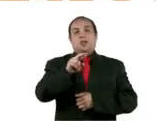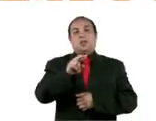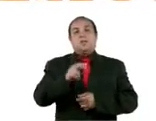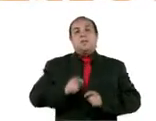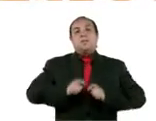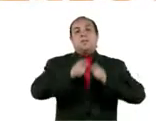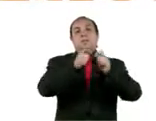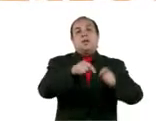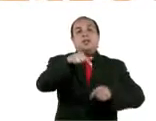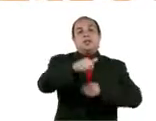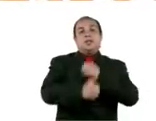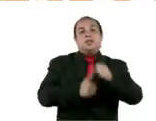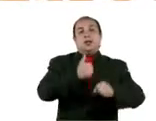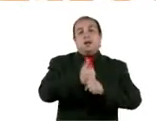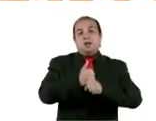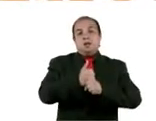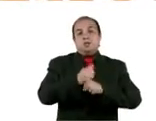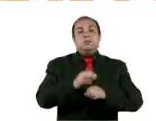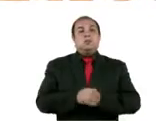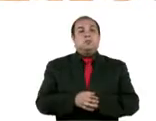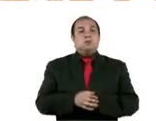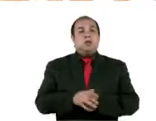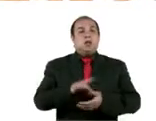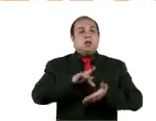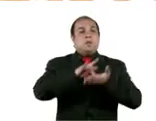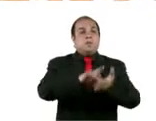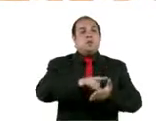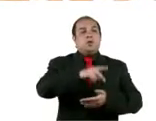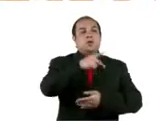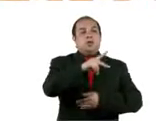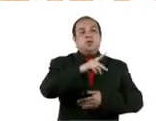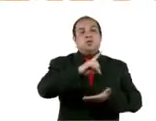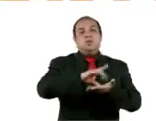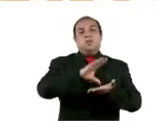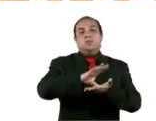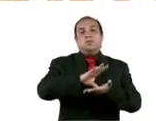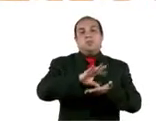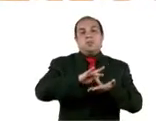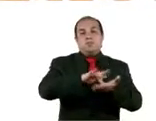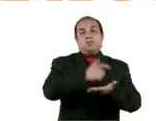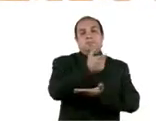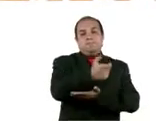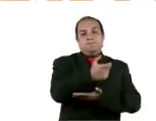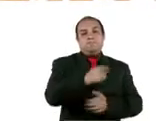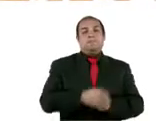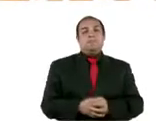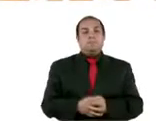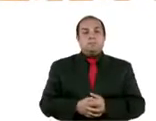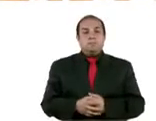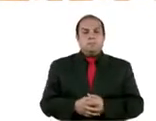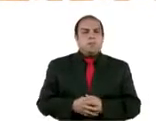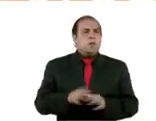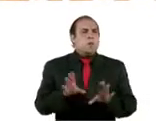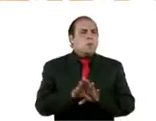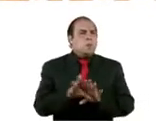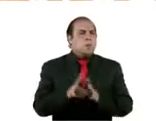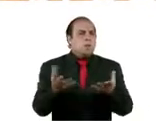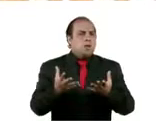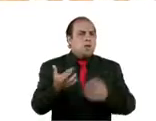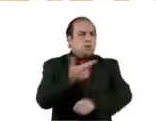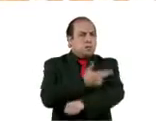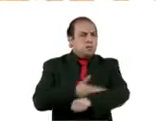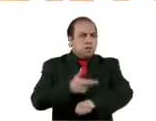este año el apoyo por su condición de discapacidad. ¿Cómo se obtiene este apoyo